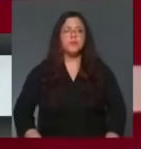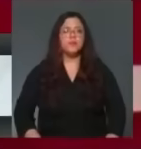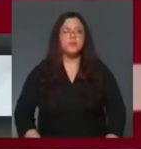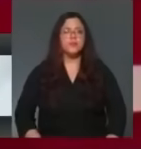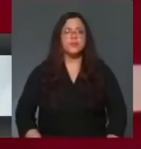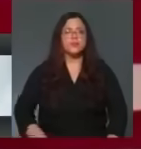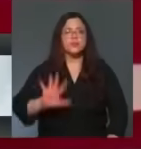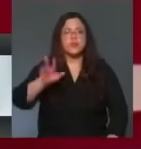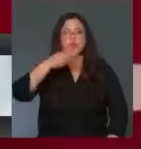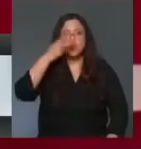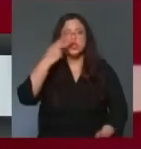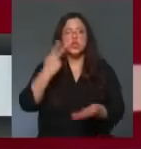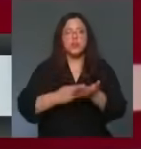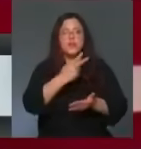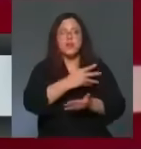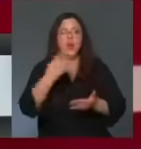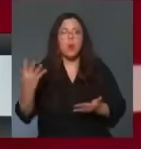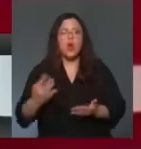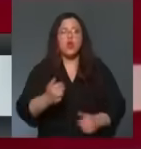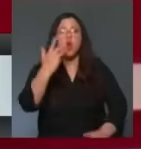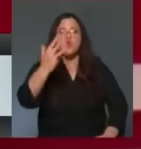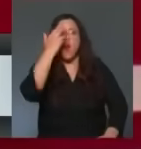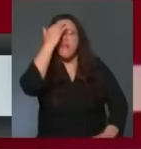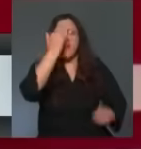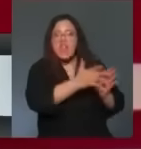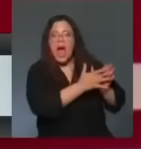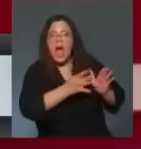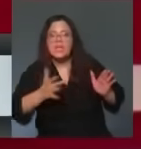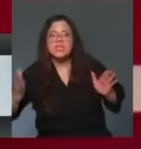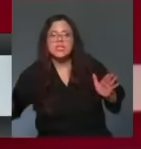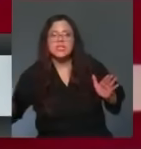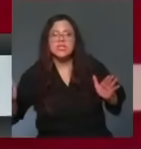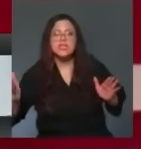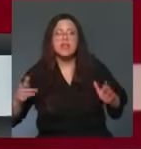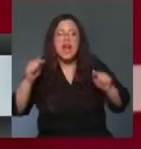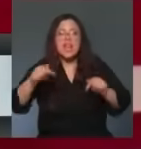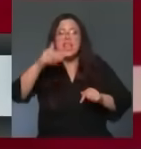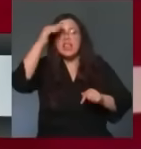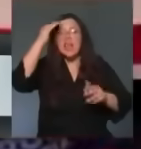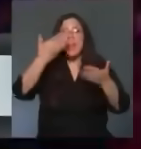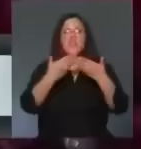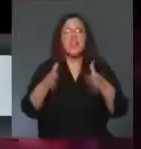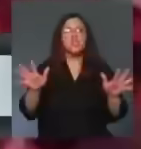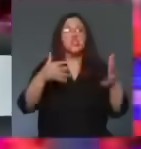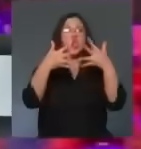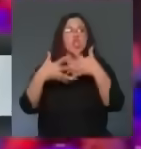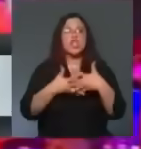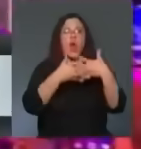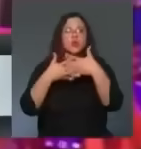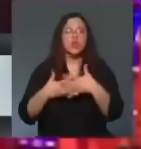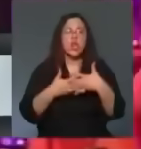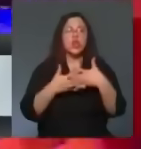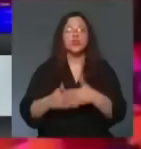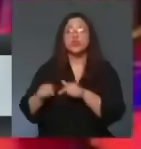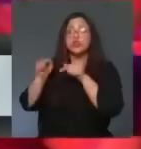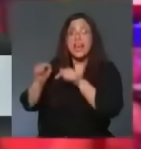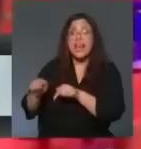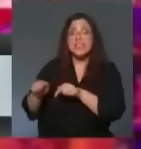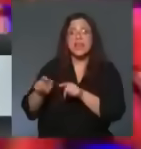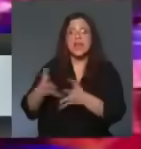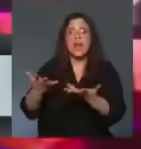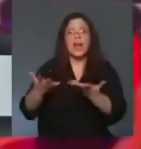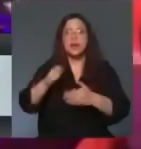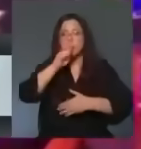5th, 2024, 9 days from now, will be Liberation Day in America. Esa es la promesa que